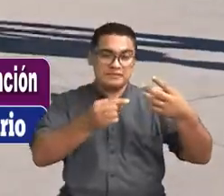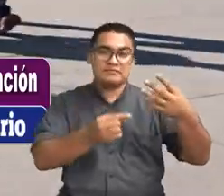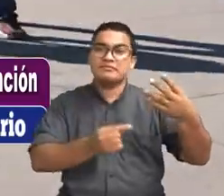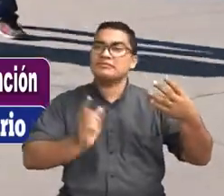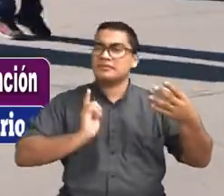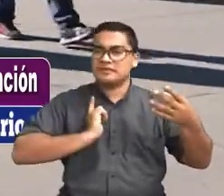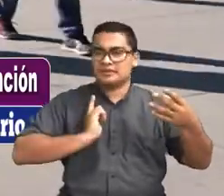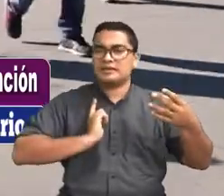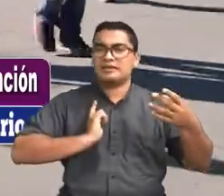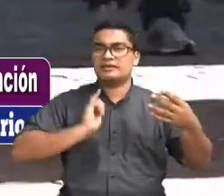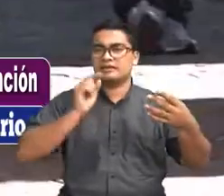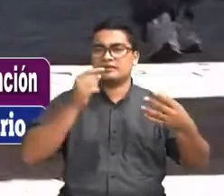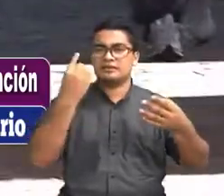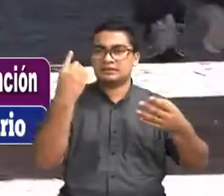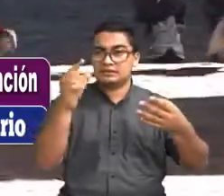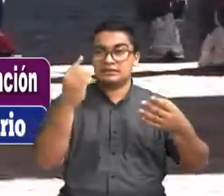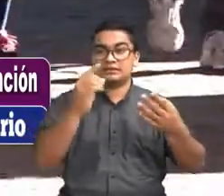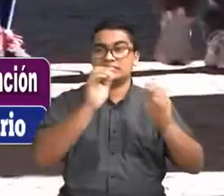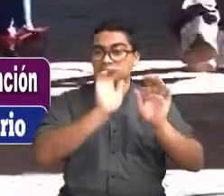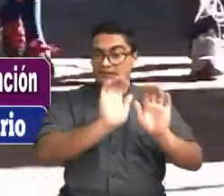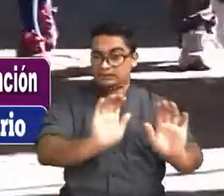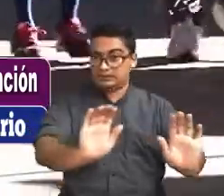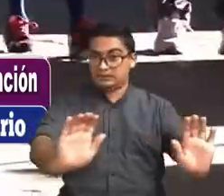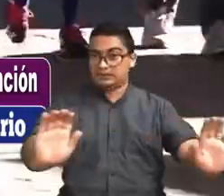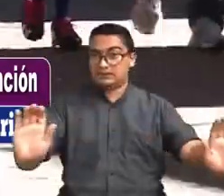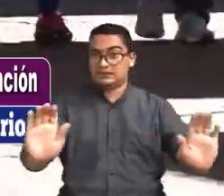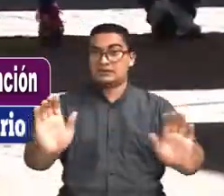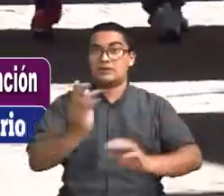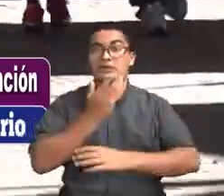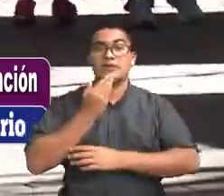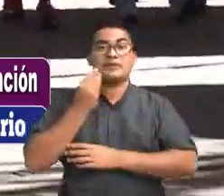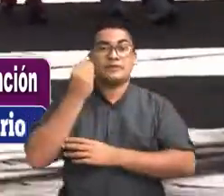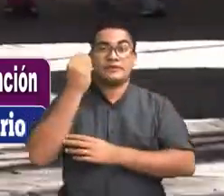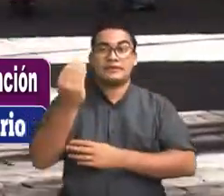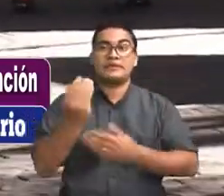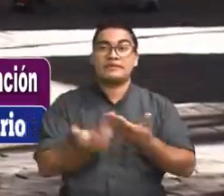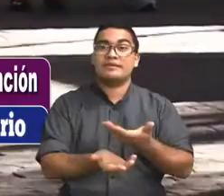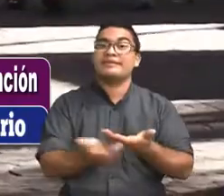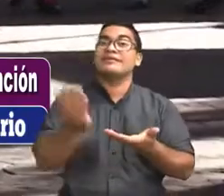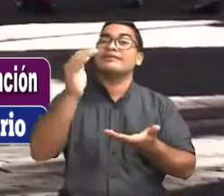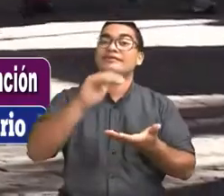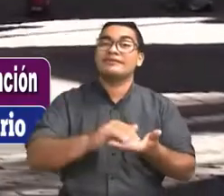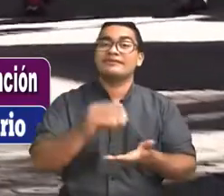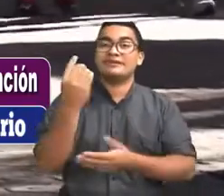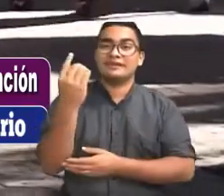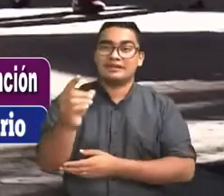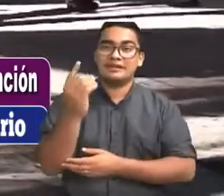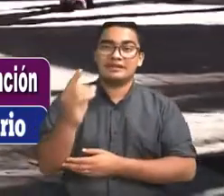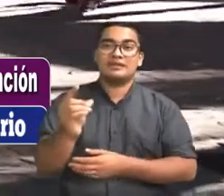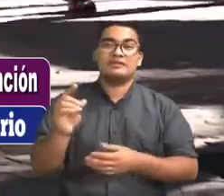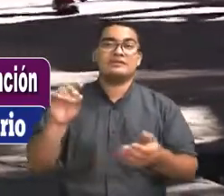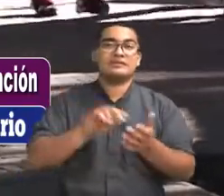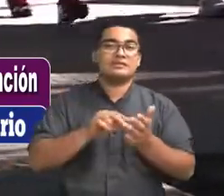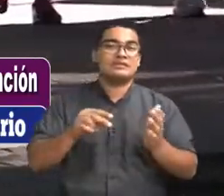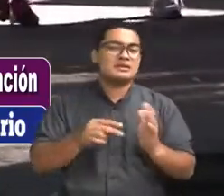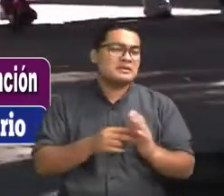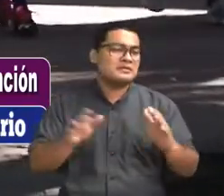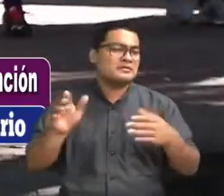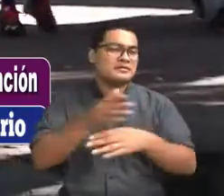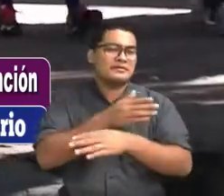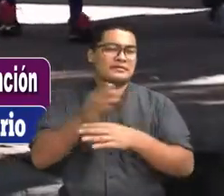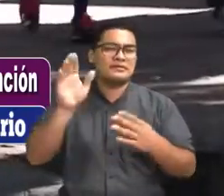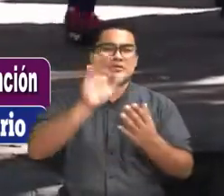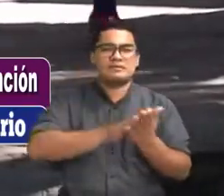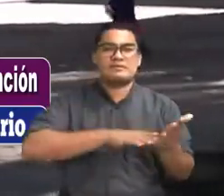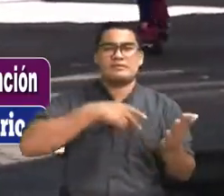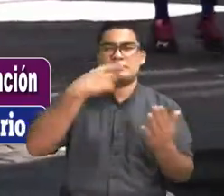contemplan los derechos, la restitución de los derechos que han sido traducidos en programas, así es, que